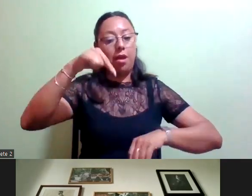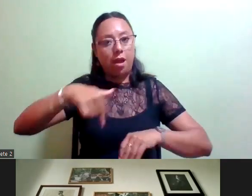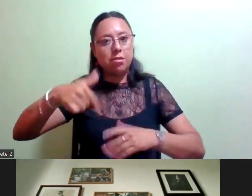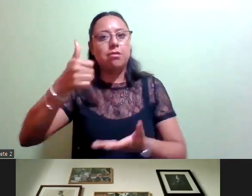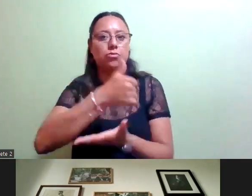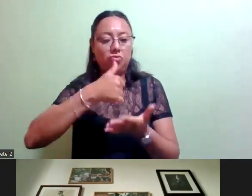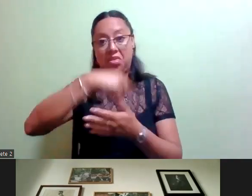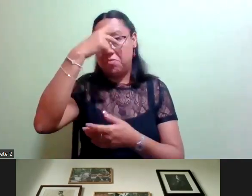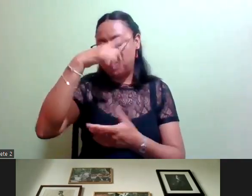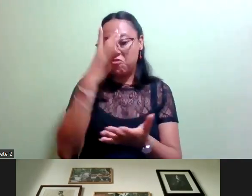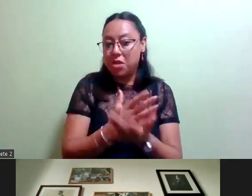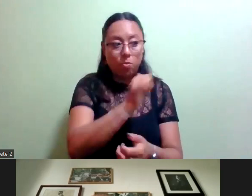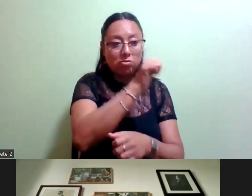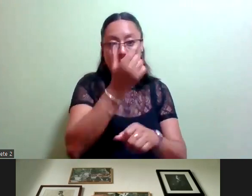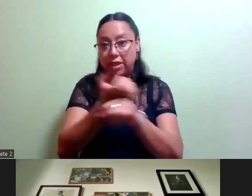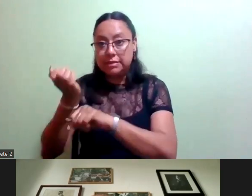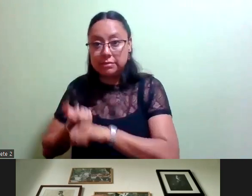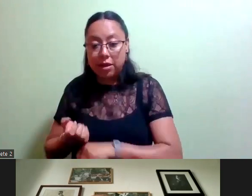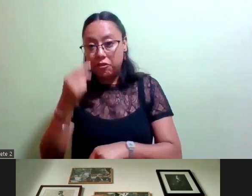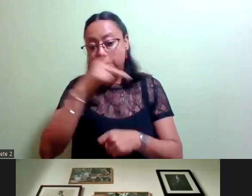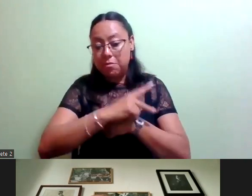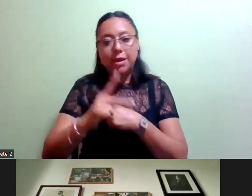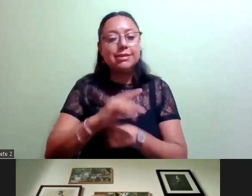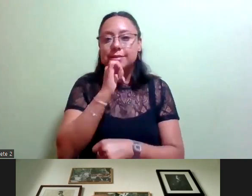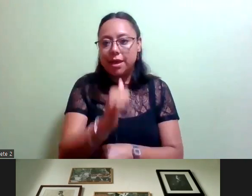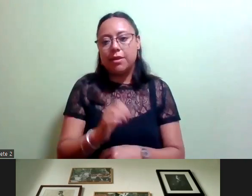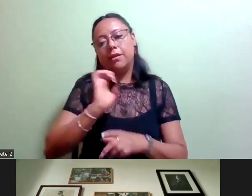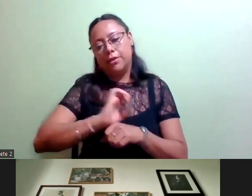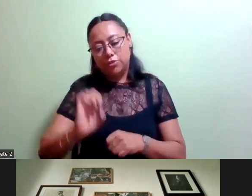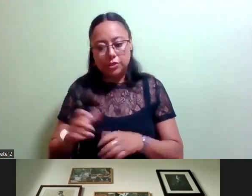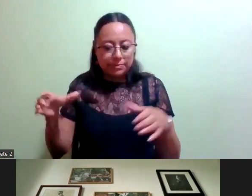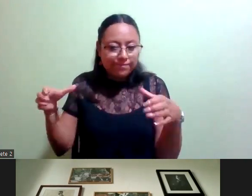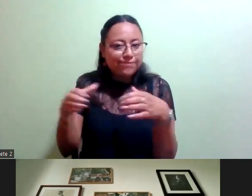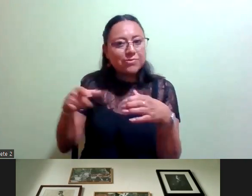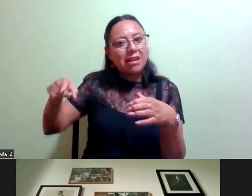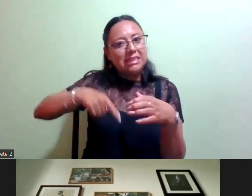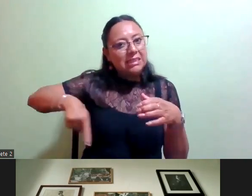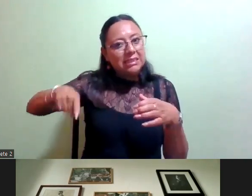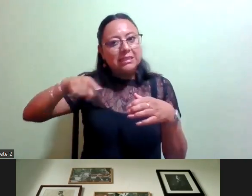país y hay que tomar en cuenta las consideraciones de este sector tan